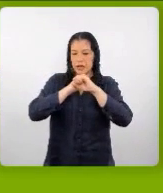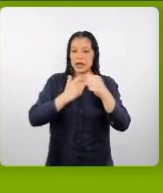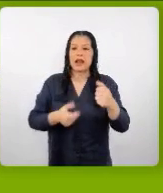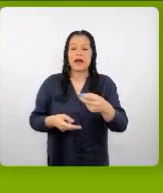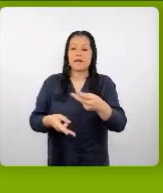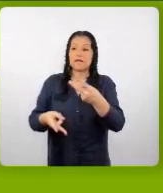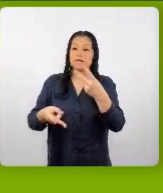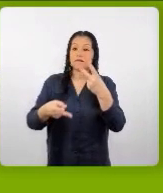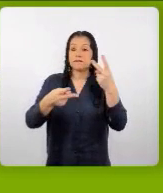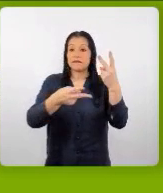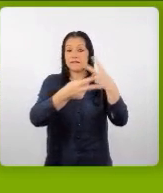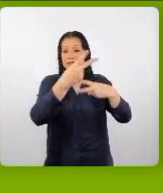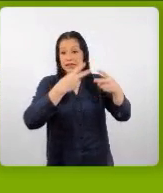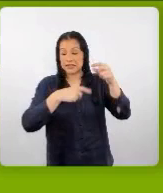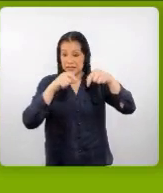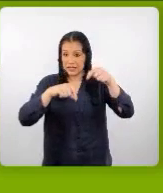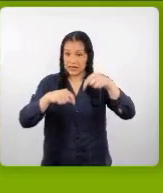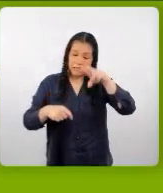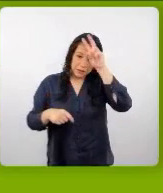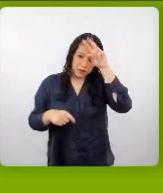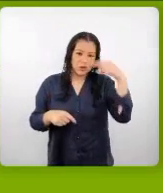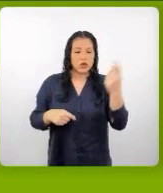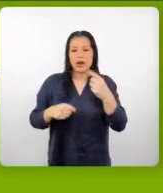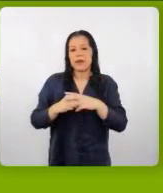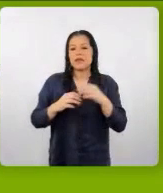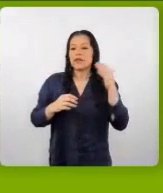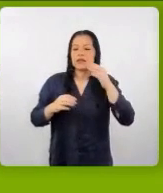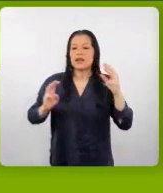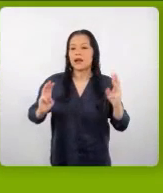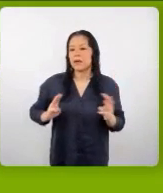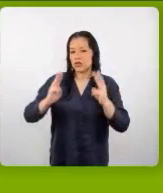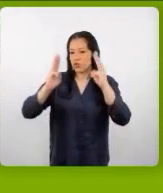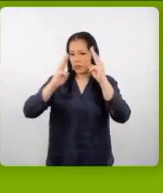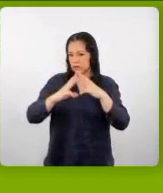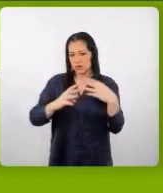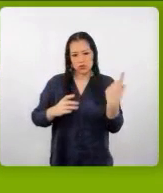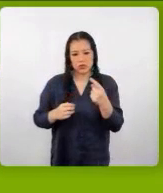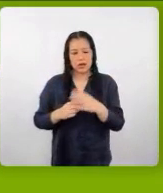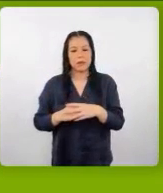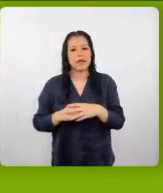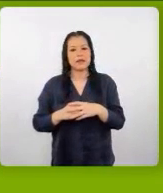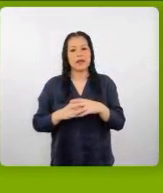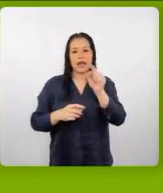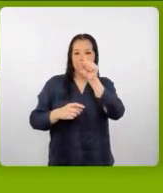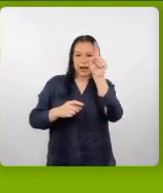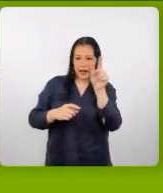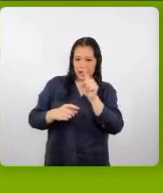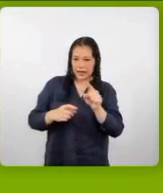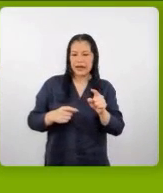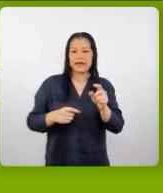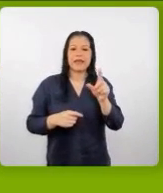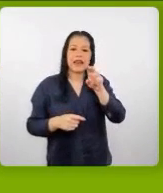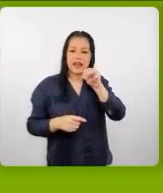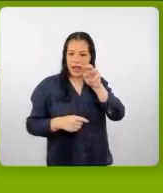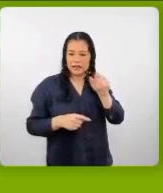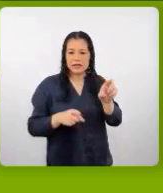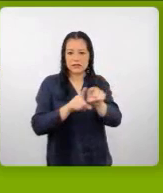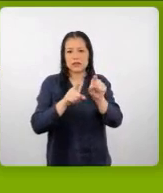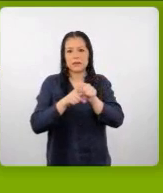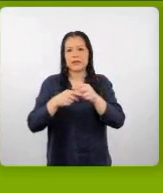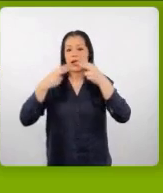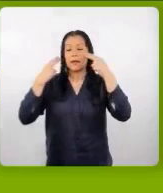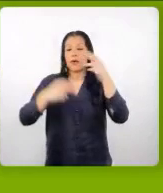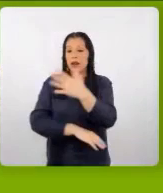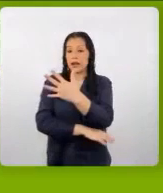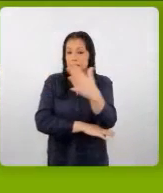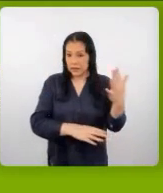es meramente visitar Machu Picchu o no es meramente visitar las líneas de Nazca, sino que también tenemos la selva,